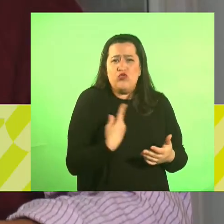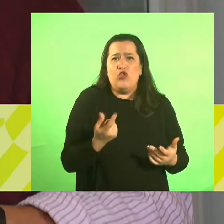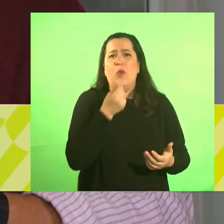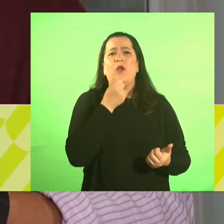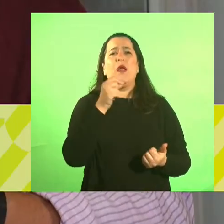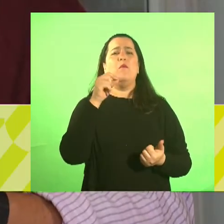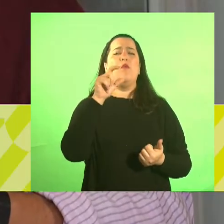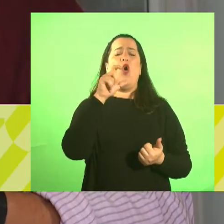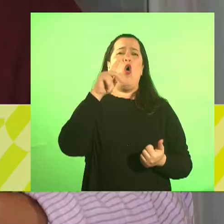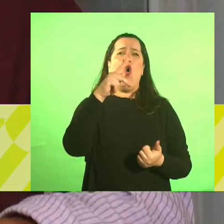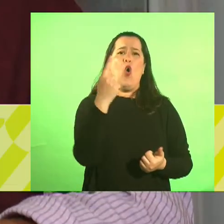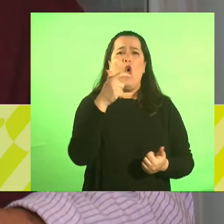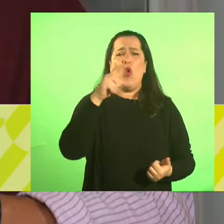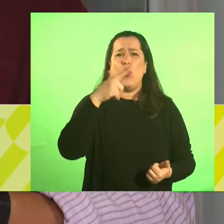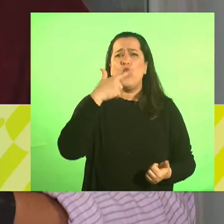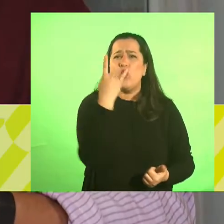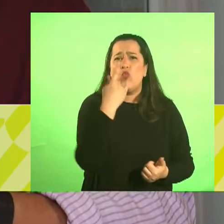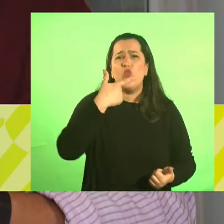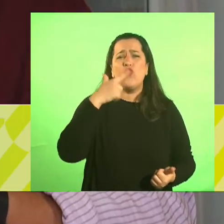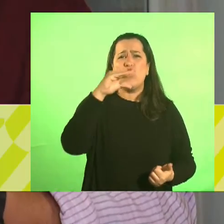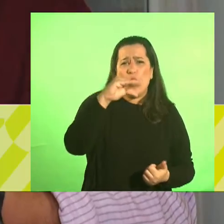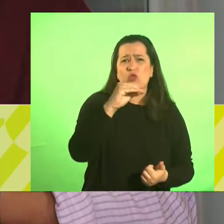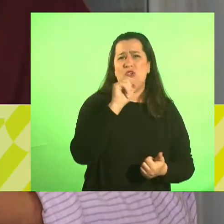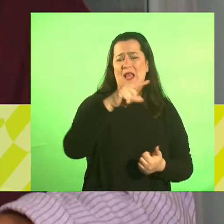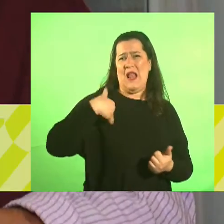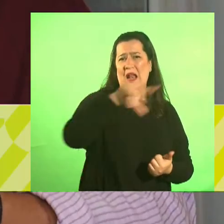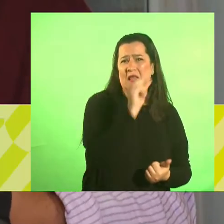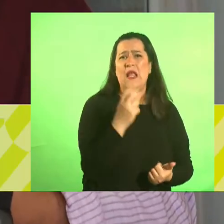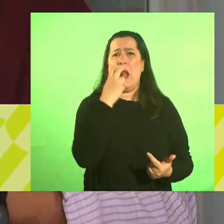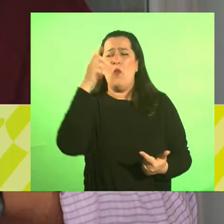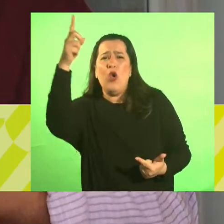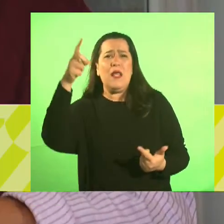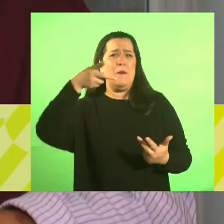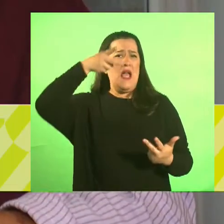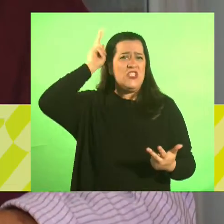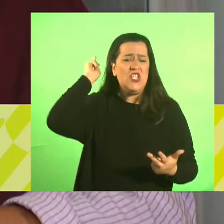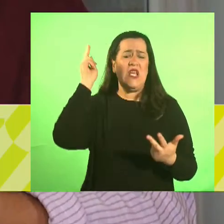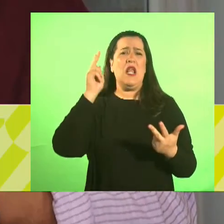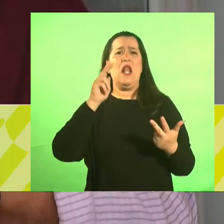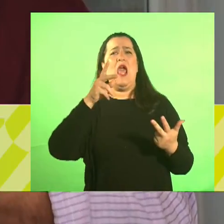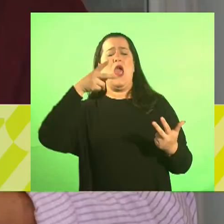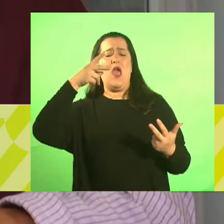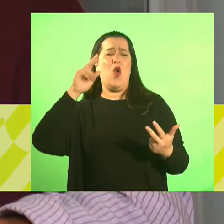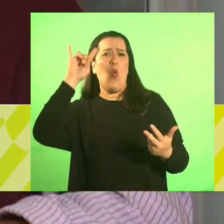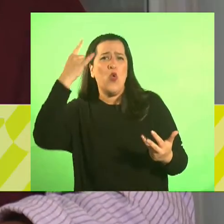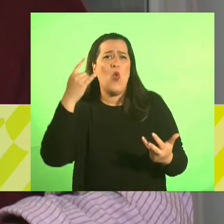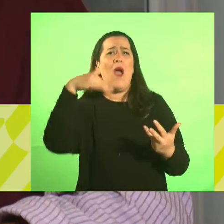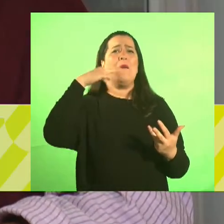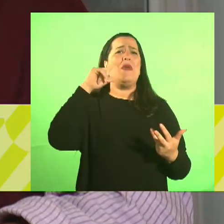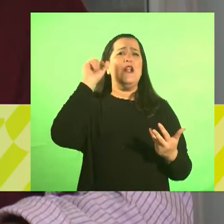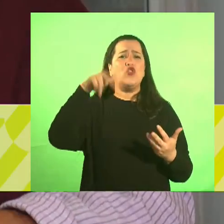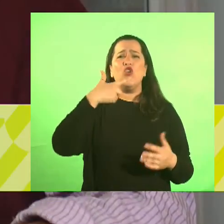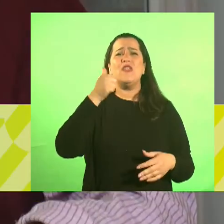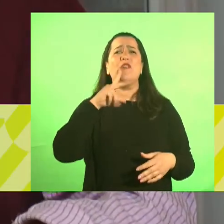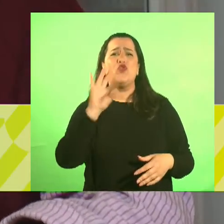Rodolfo Kusch en Argentina, Silvia Rivera Cusicanqui en Bolivia, José Santo en Chile, Yamandú Acosta en Uruguay, Milton Santo en